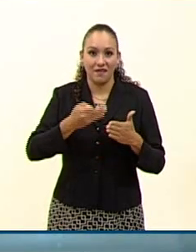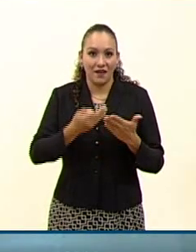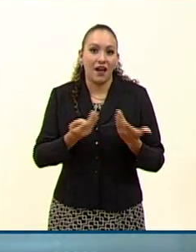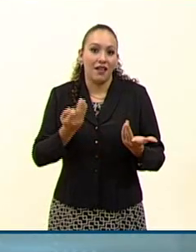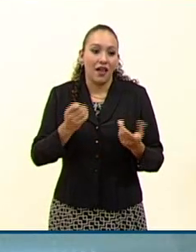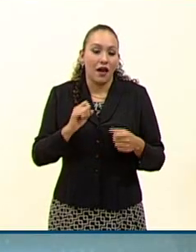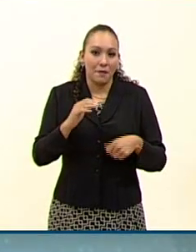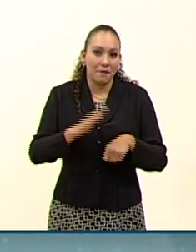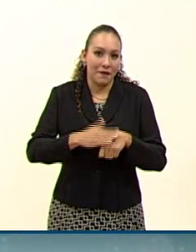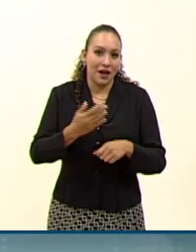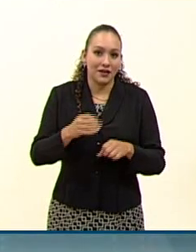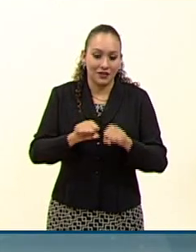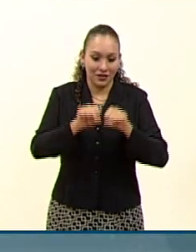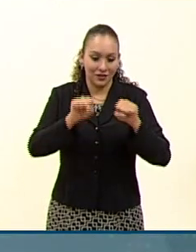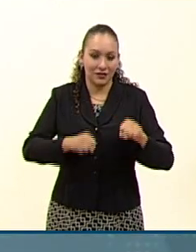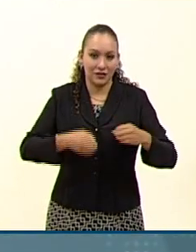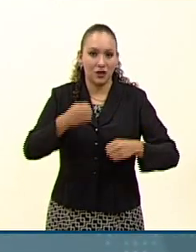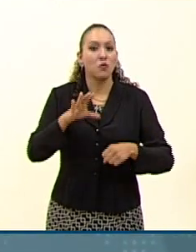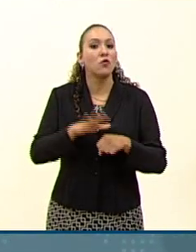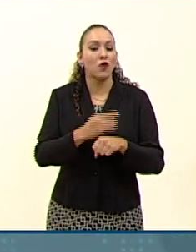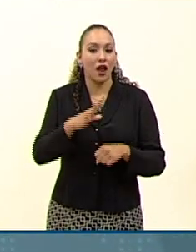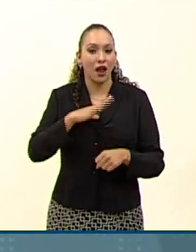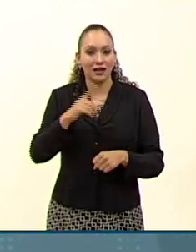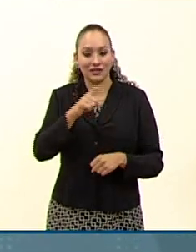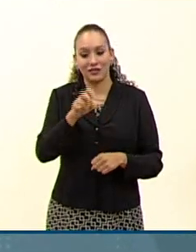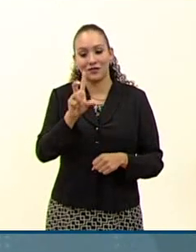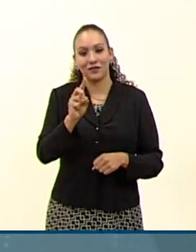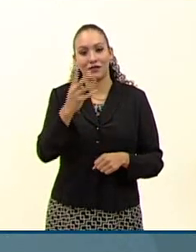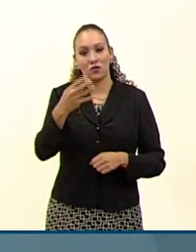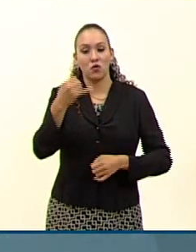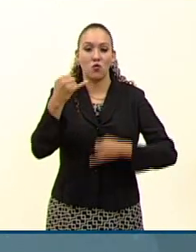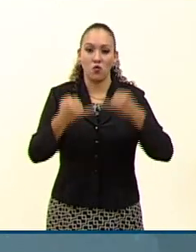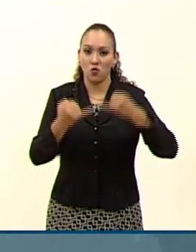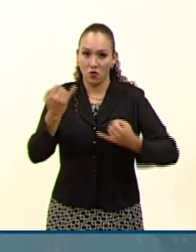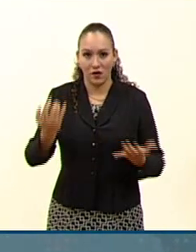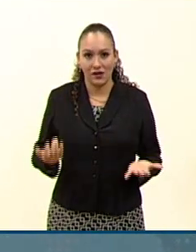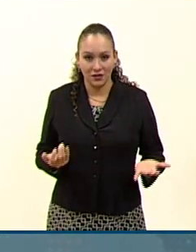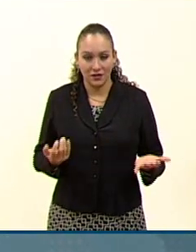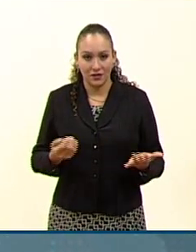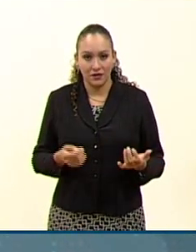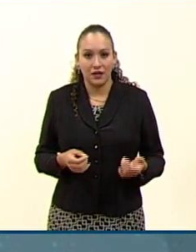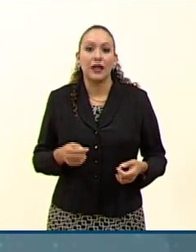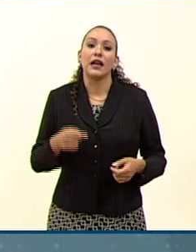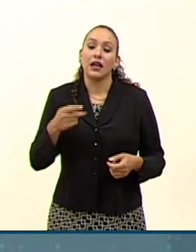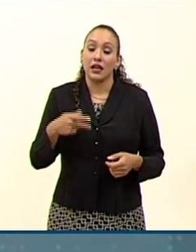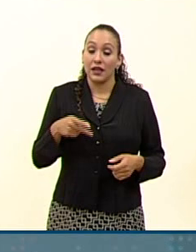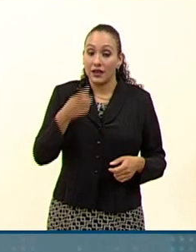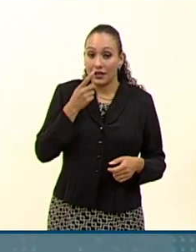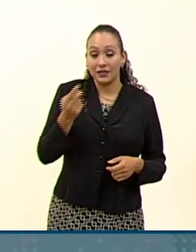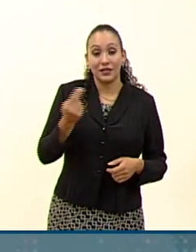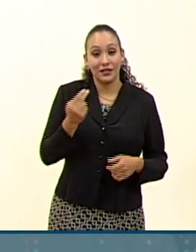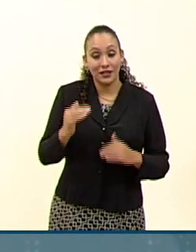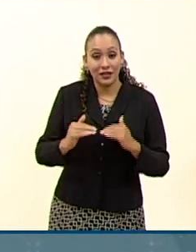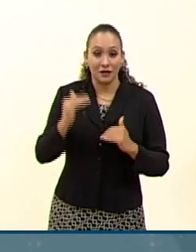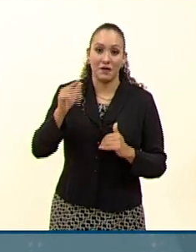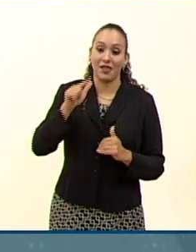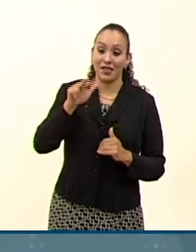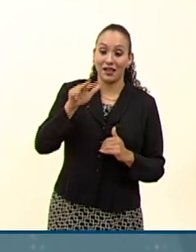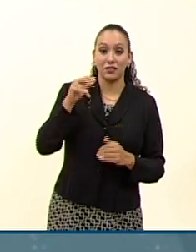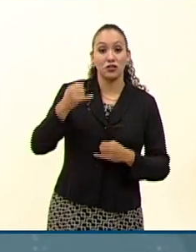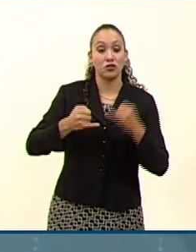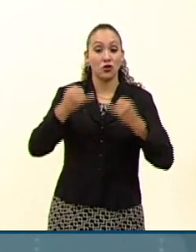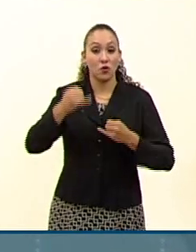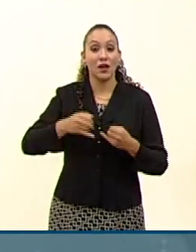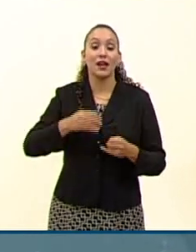judicial, pues solo se cuenta con 134 jueces, cuando la media internacional sugiere que debería haber 18 jueces por